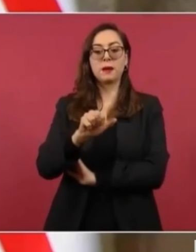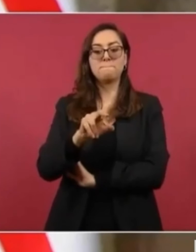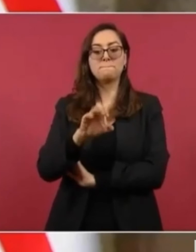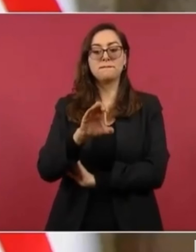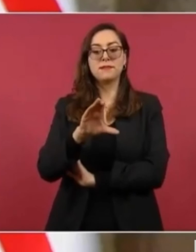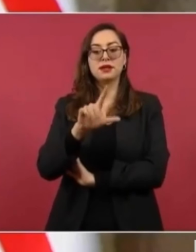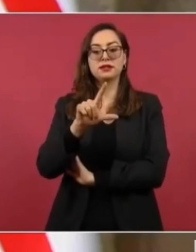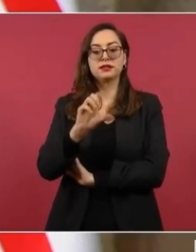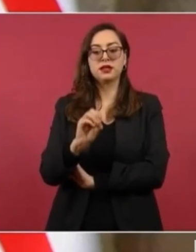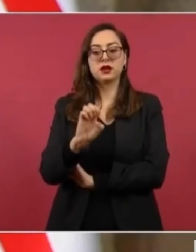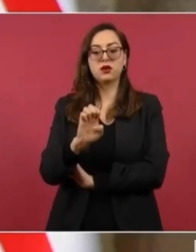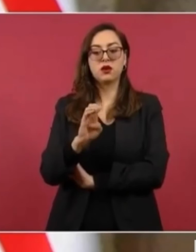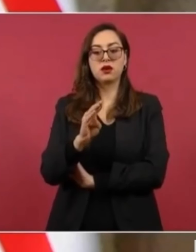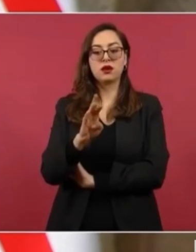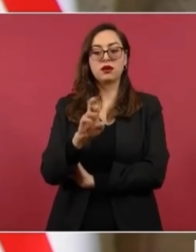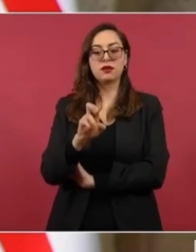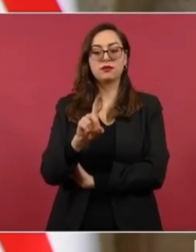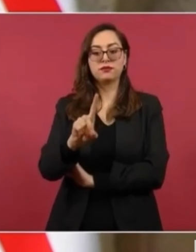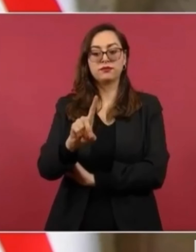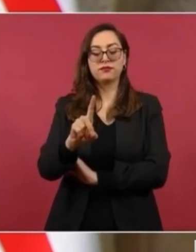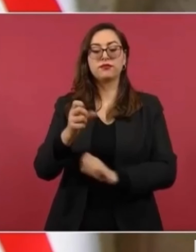secretario de Relaciones Exteriores;